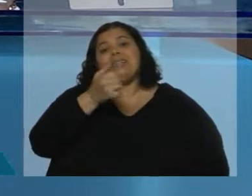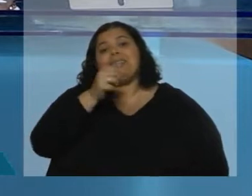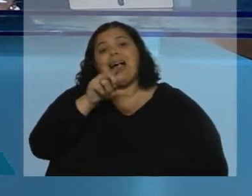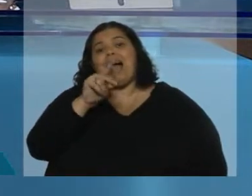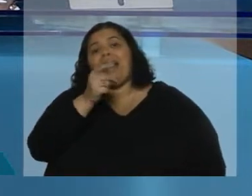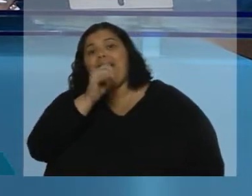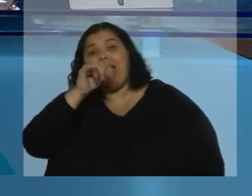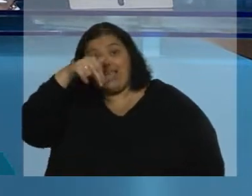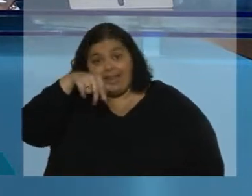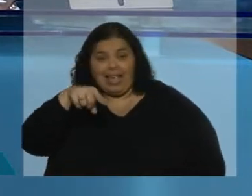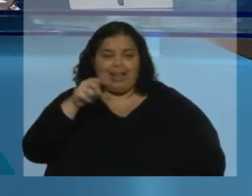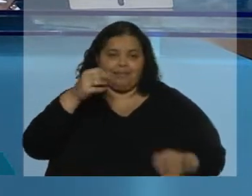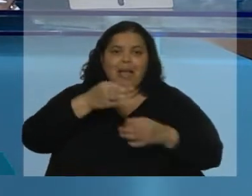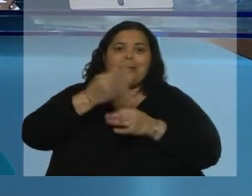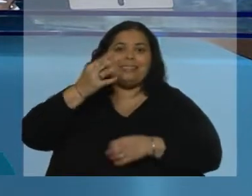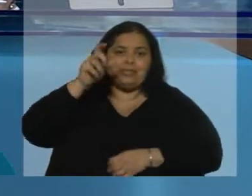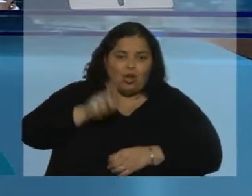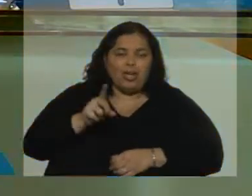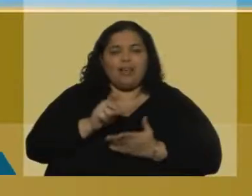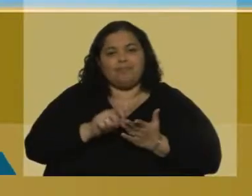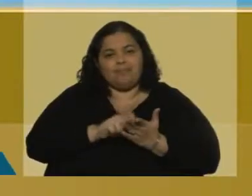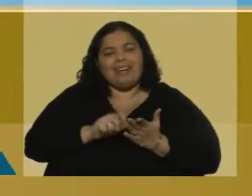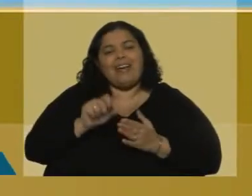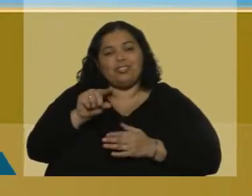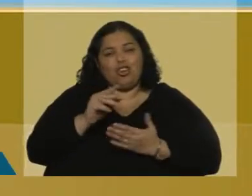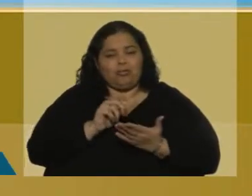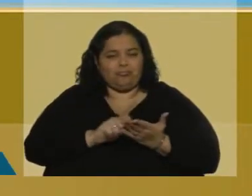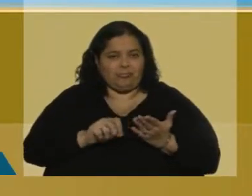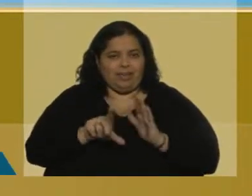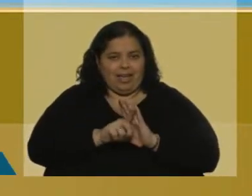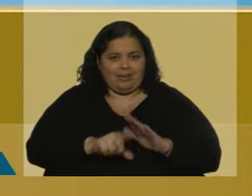redacción de ese texto vamos para allí con rafael guardia